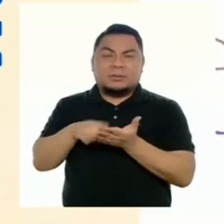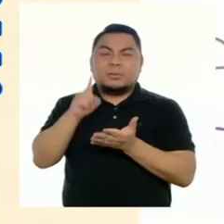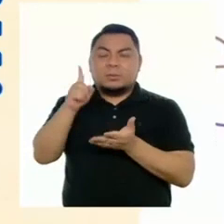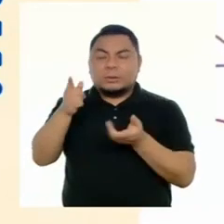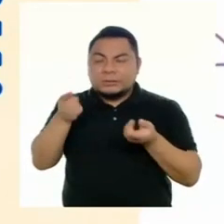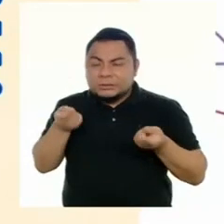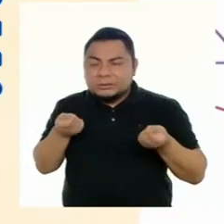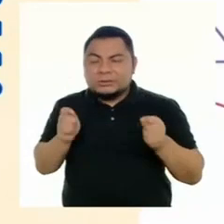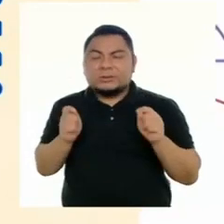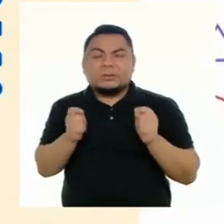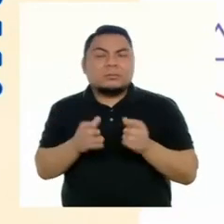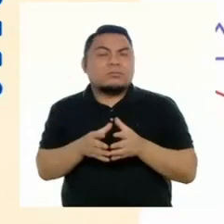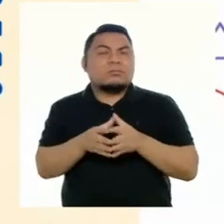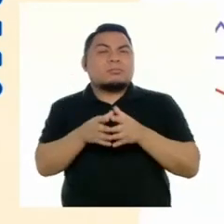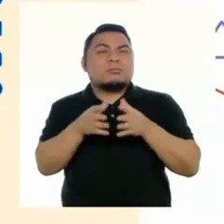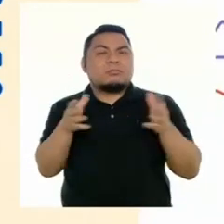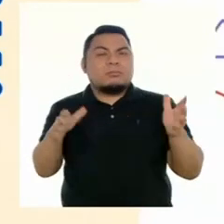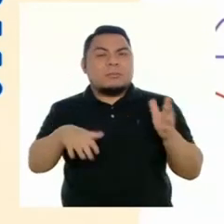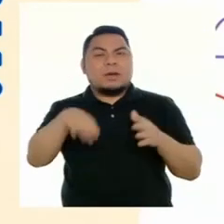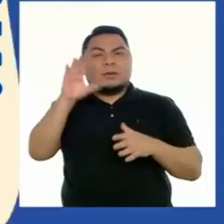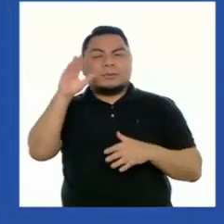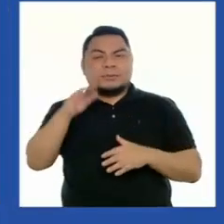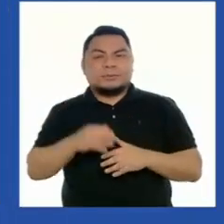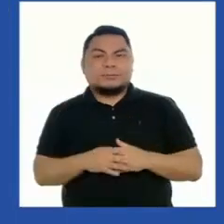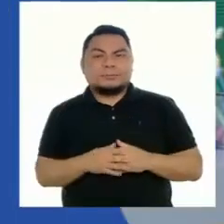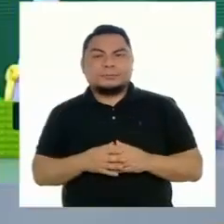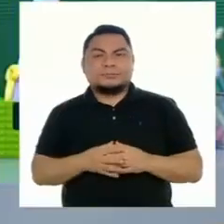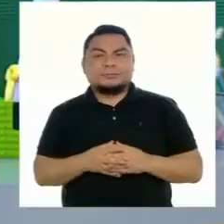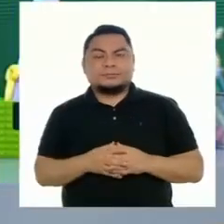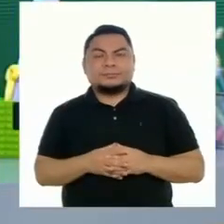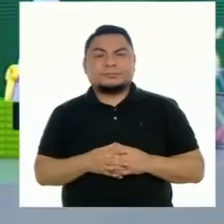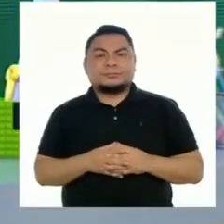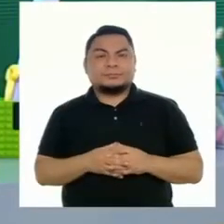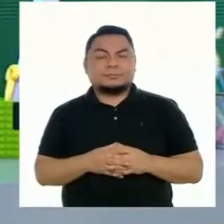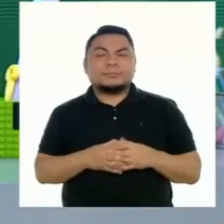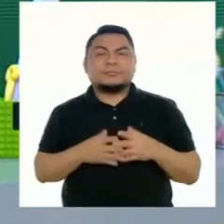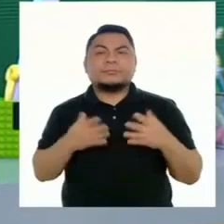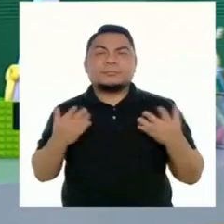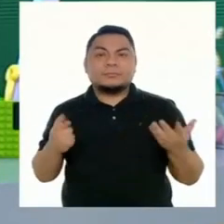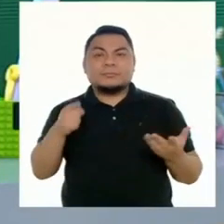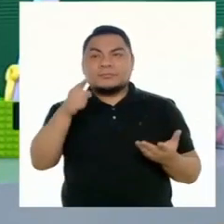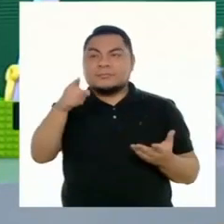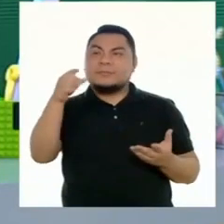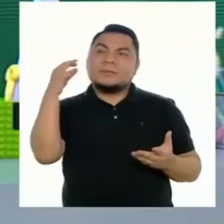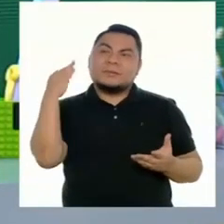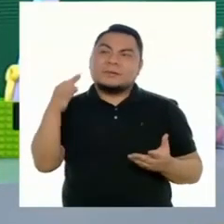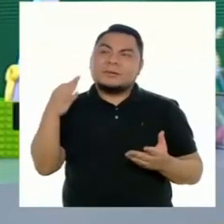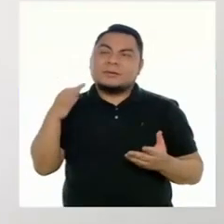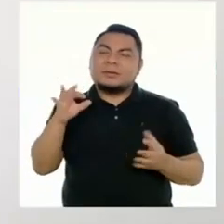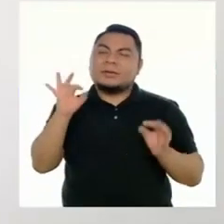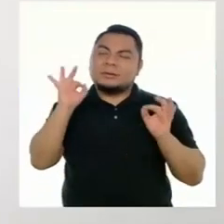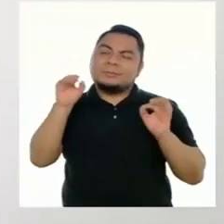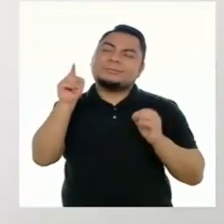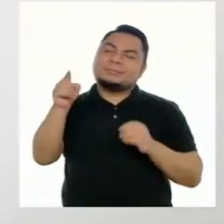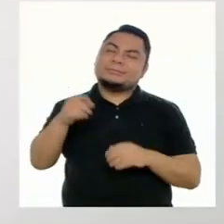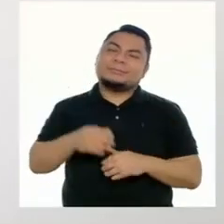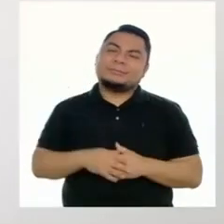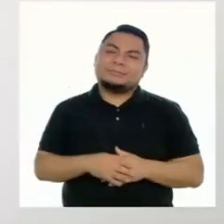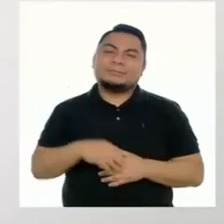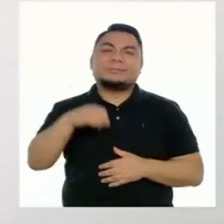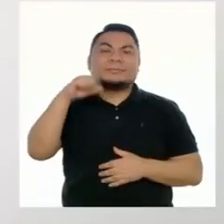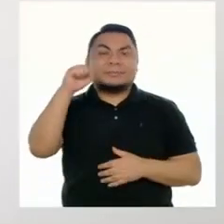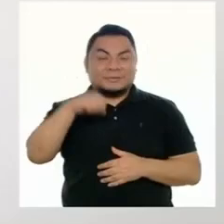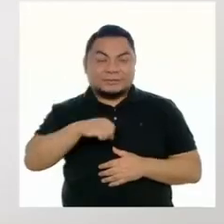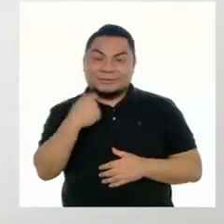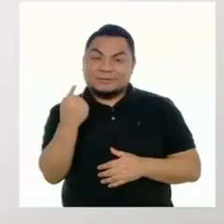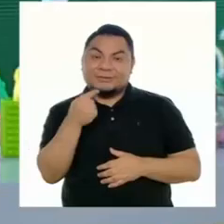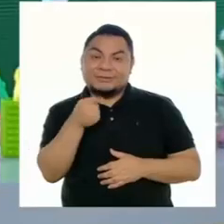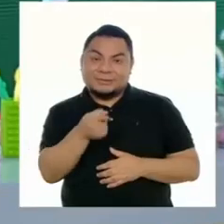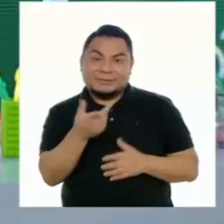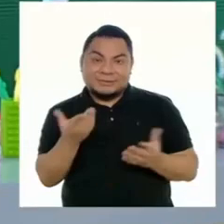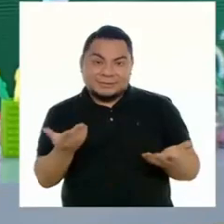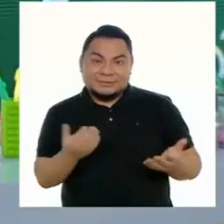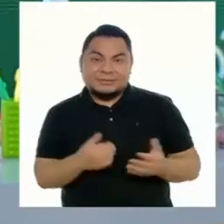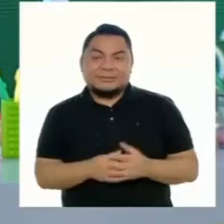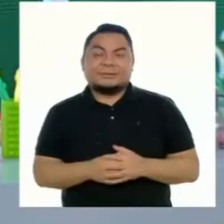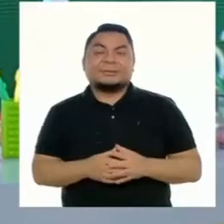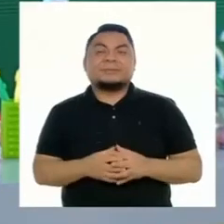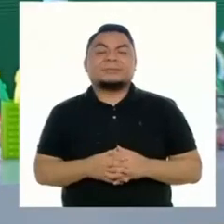un esfuerzo mucho mayor. Usted siempre tan precisa. Y no solo